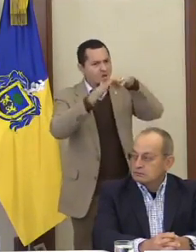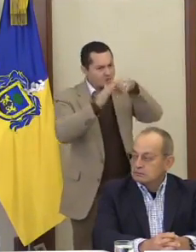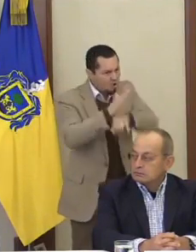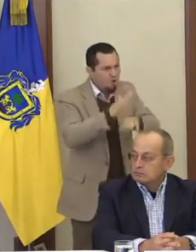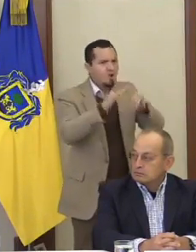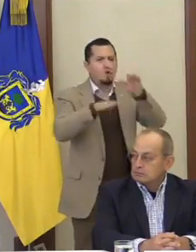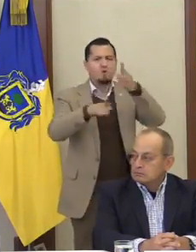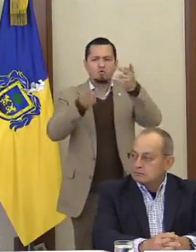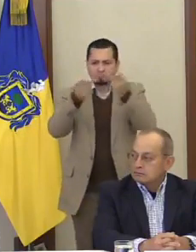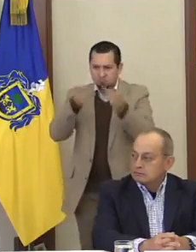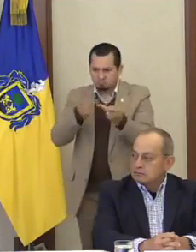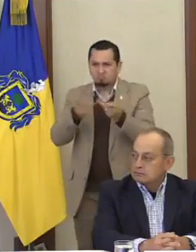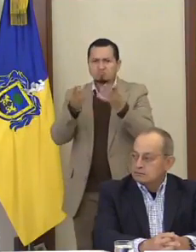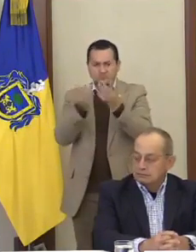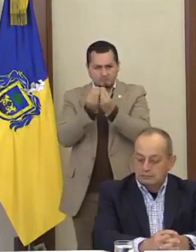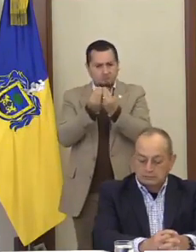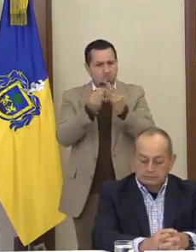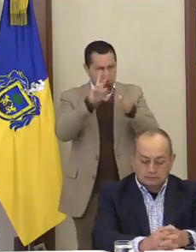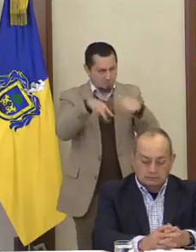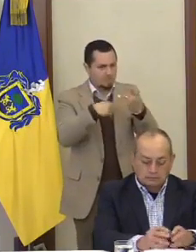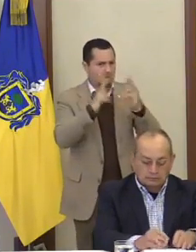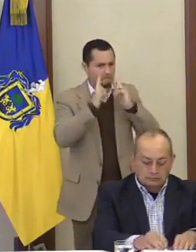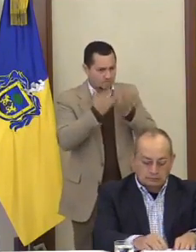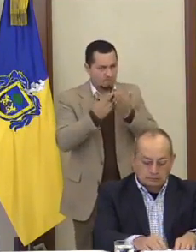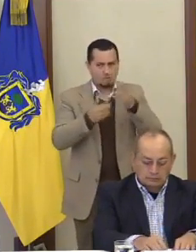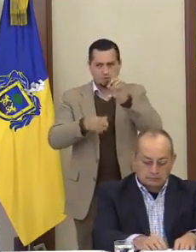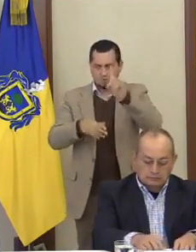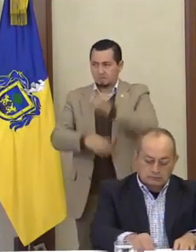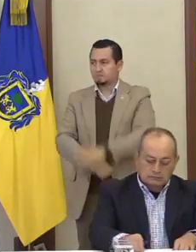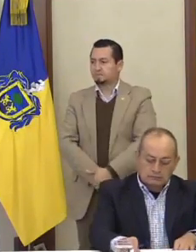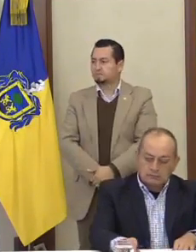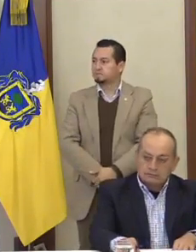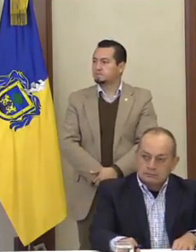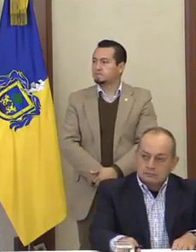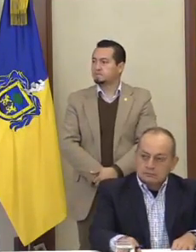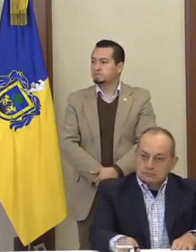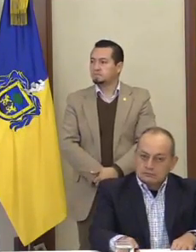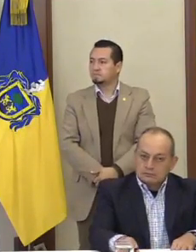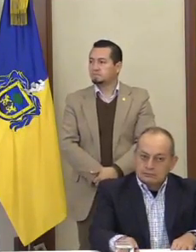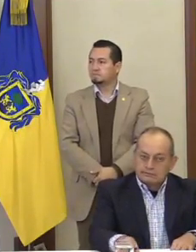este punto, qué es lo que se ha hecho, lo vamos a platicar el domingo.